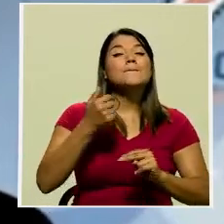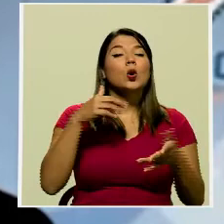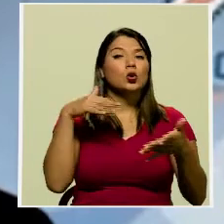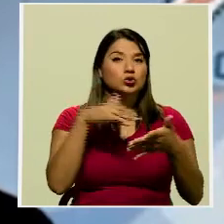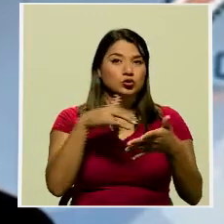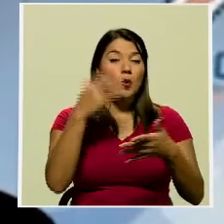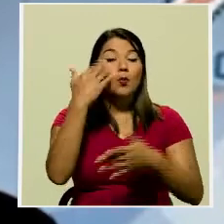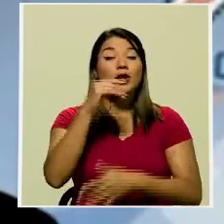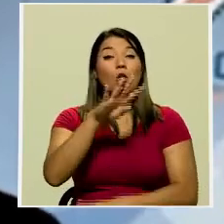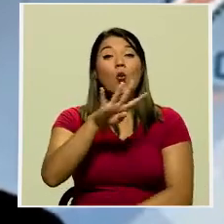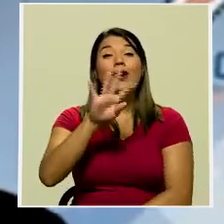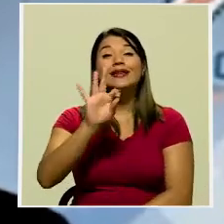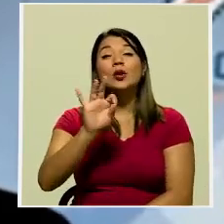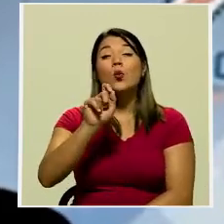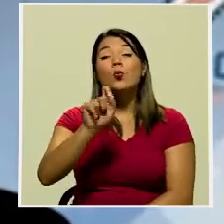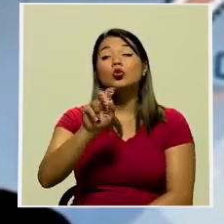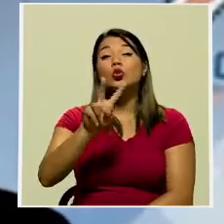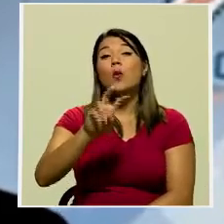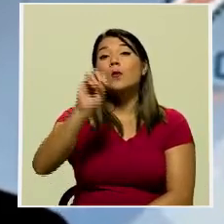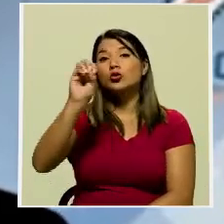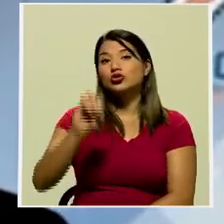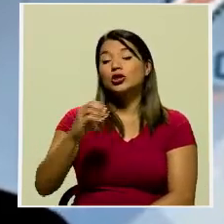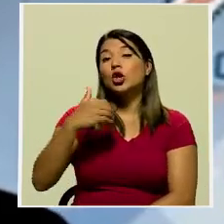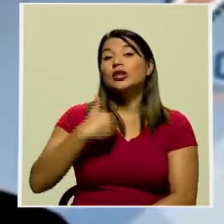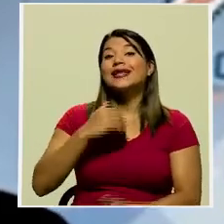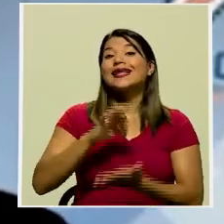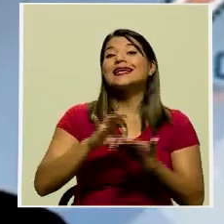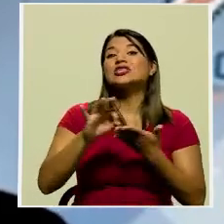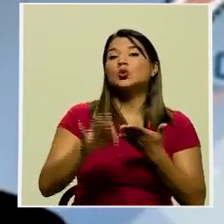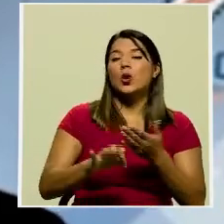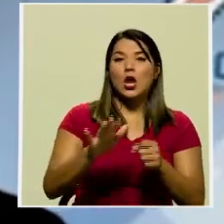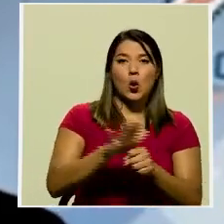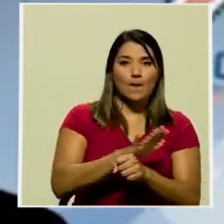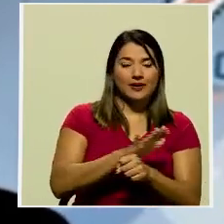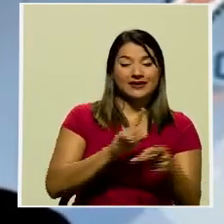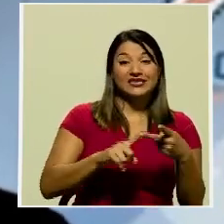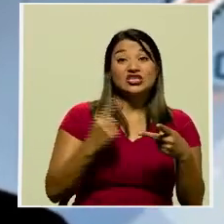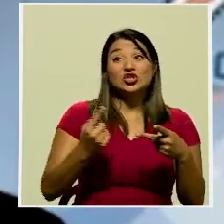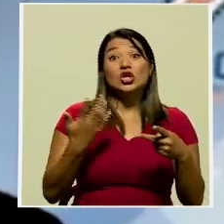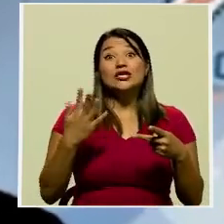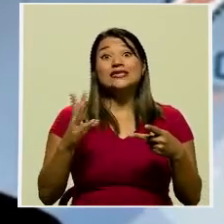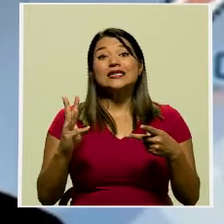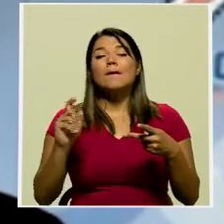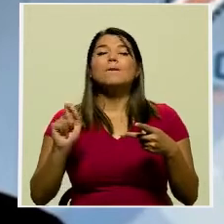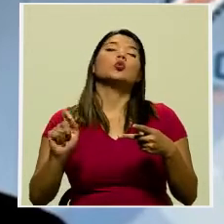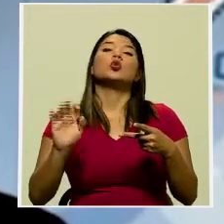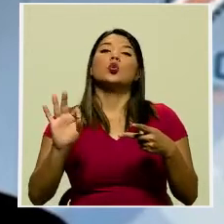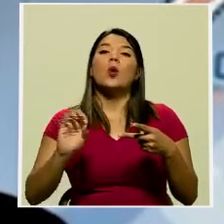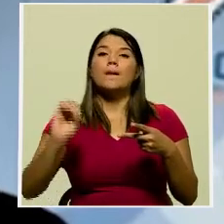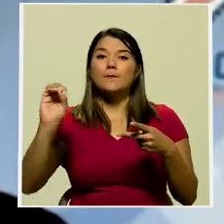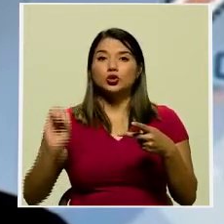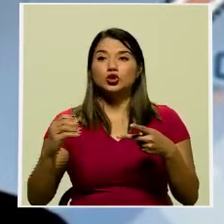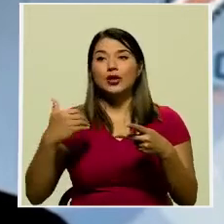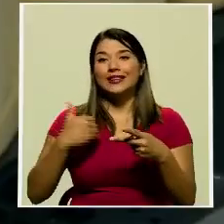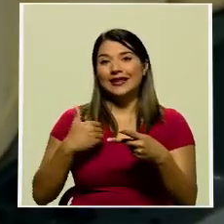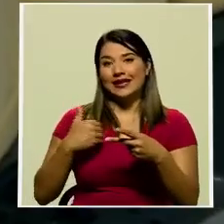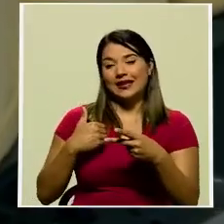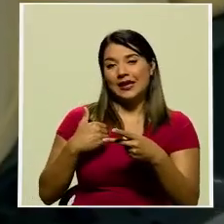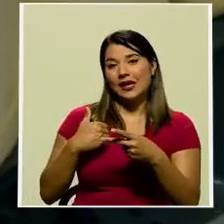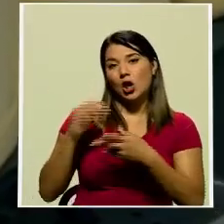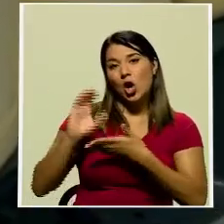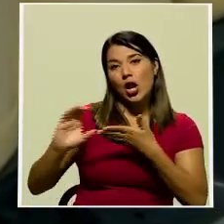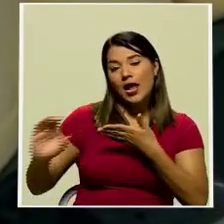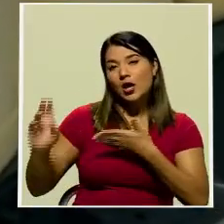42.9% únicamente tienen primaria completa y solamente un 16.9% posee educación superior. Más